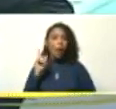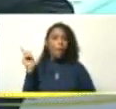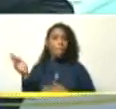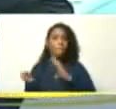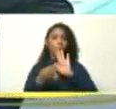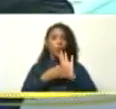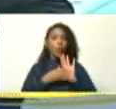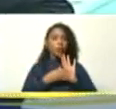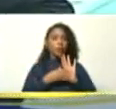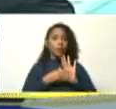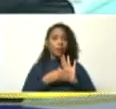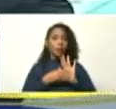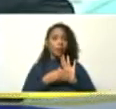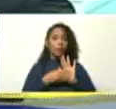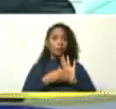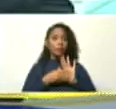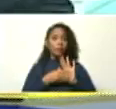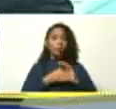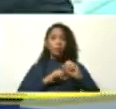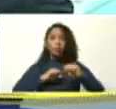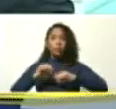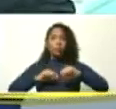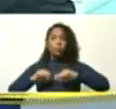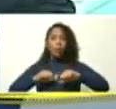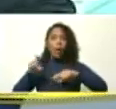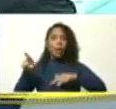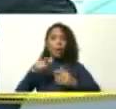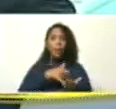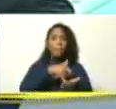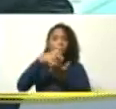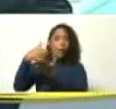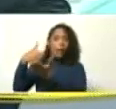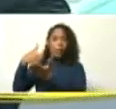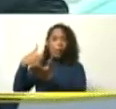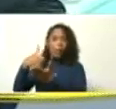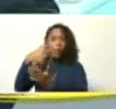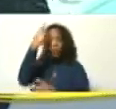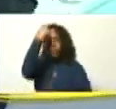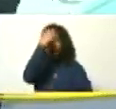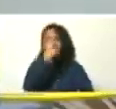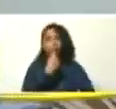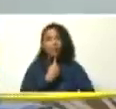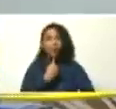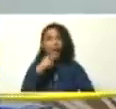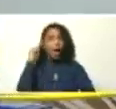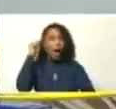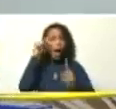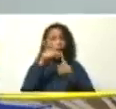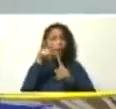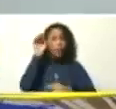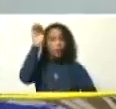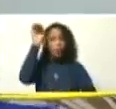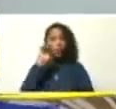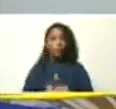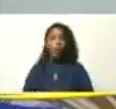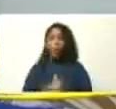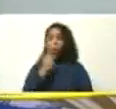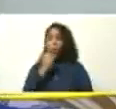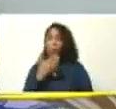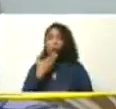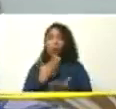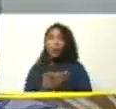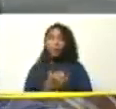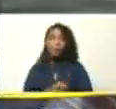poner los motores a este premio y que lo perfila pues hacia el futuro. Bueno, muchas